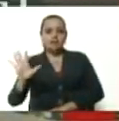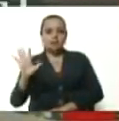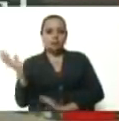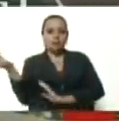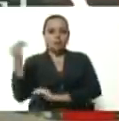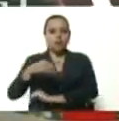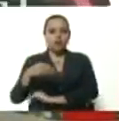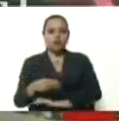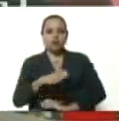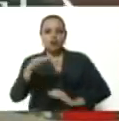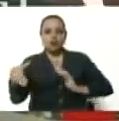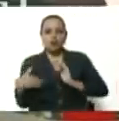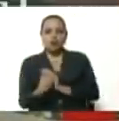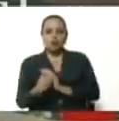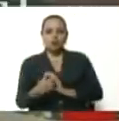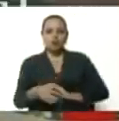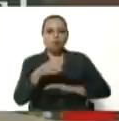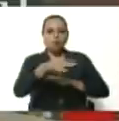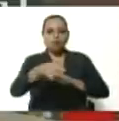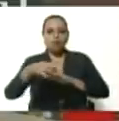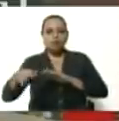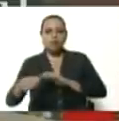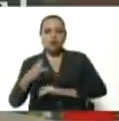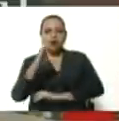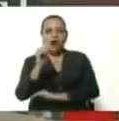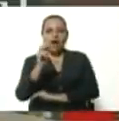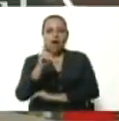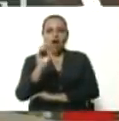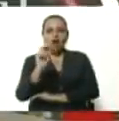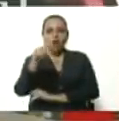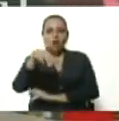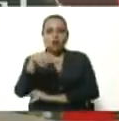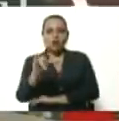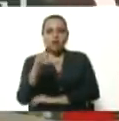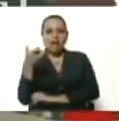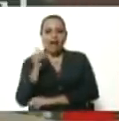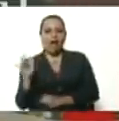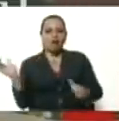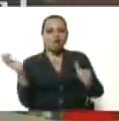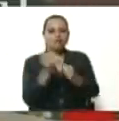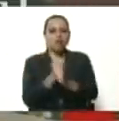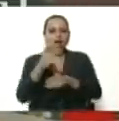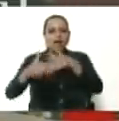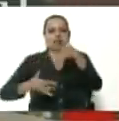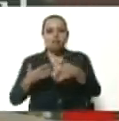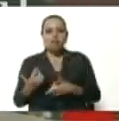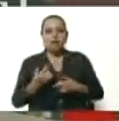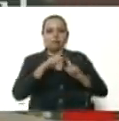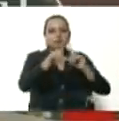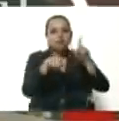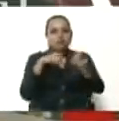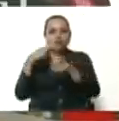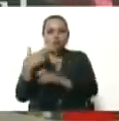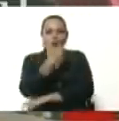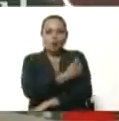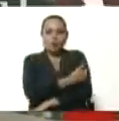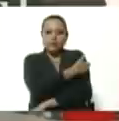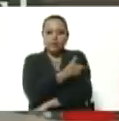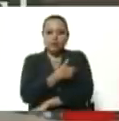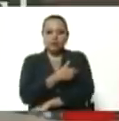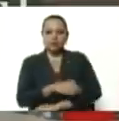casos, todos en el municipio Caroní y fueron captados en jornadas de consulta en hospitales Centinela.